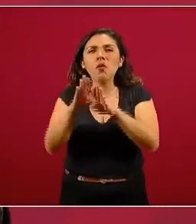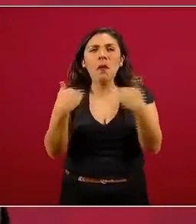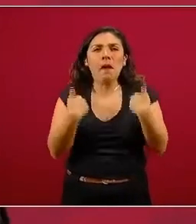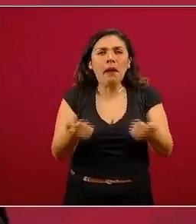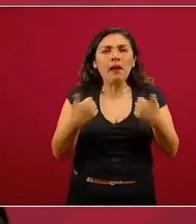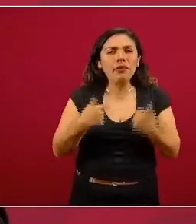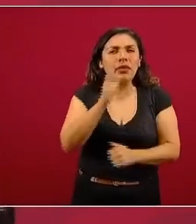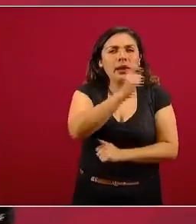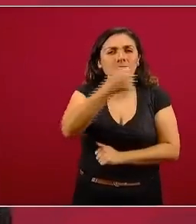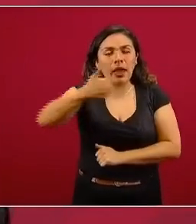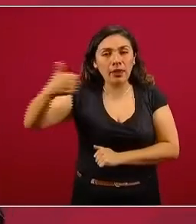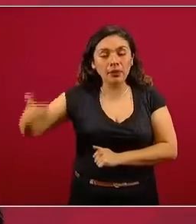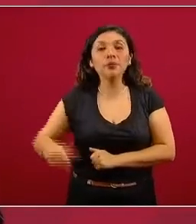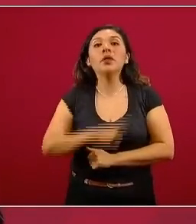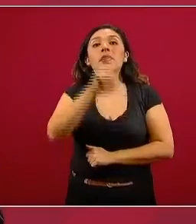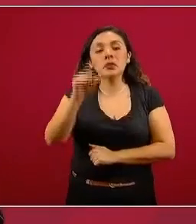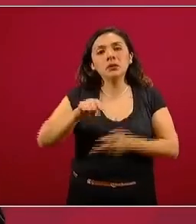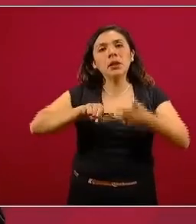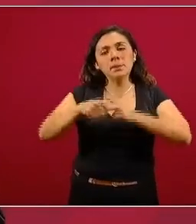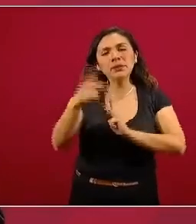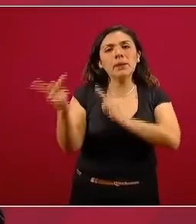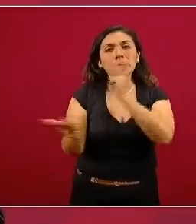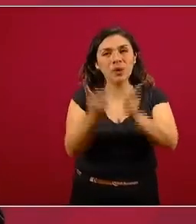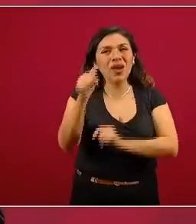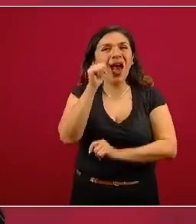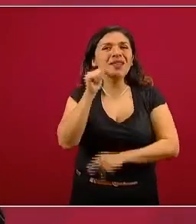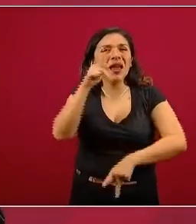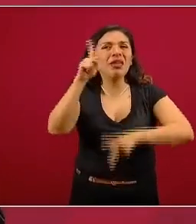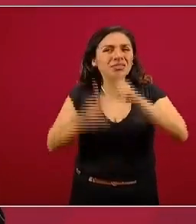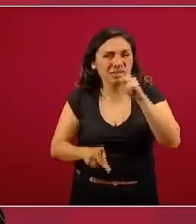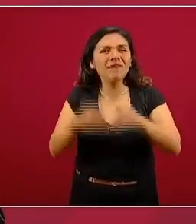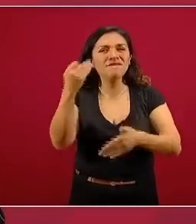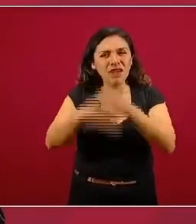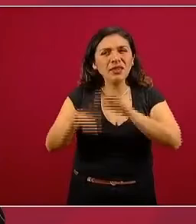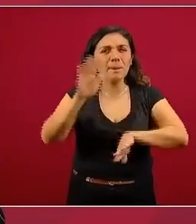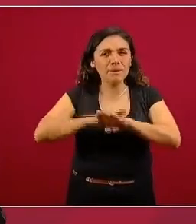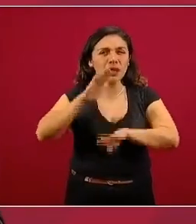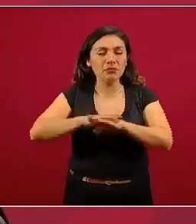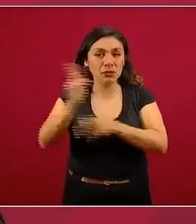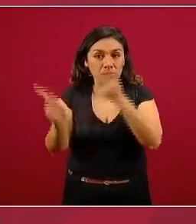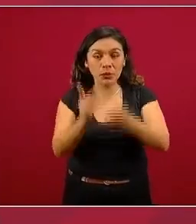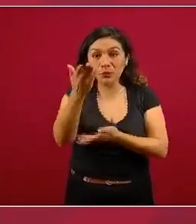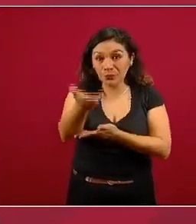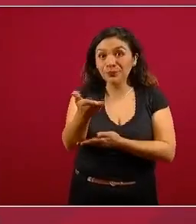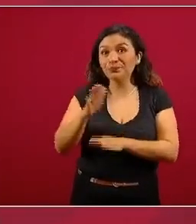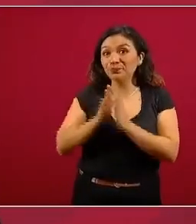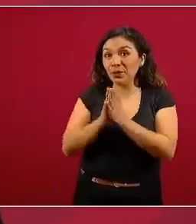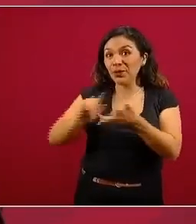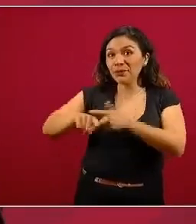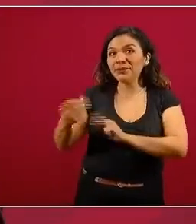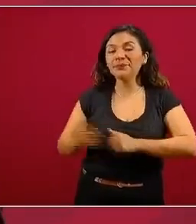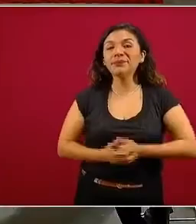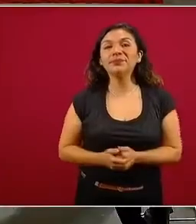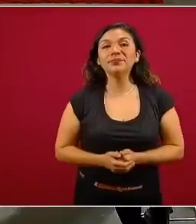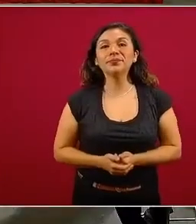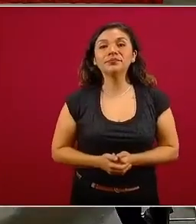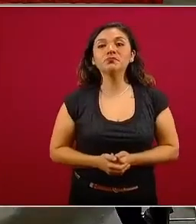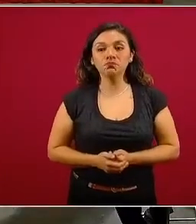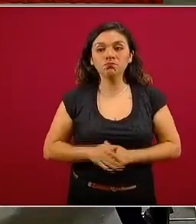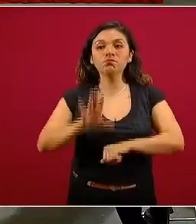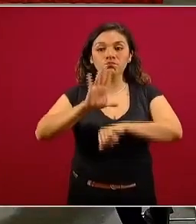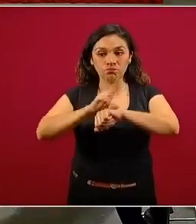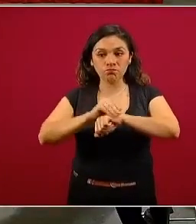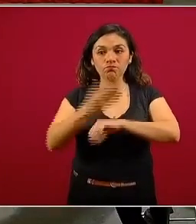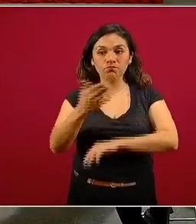significado. Y después abrimos a preguntas que ayer quedaron pendientes, varias de ellas. Doctor Alomía, si es tan amable. Con su permiso,